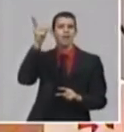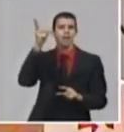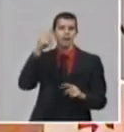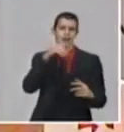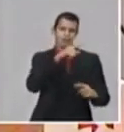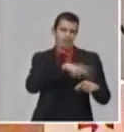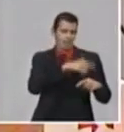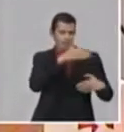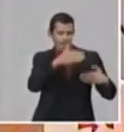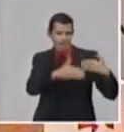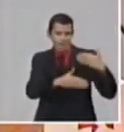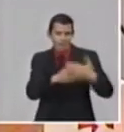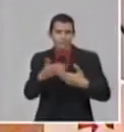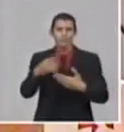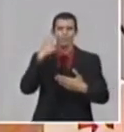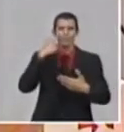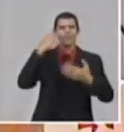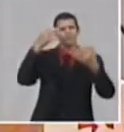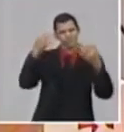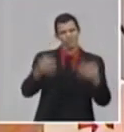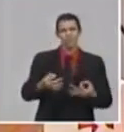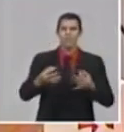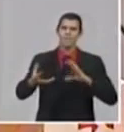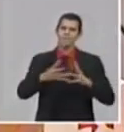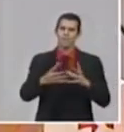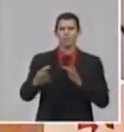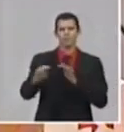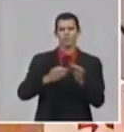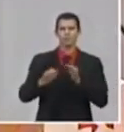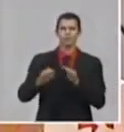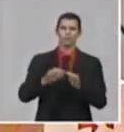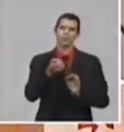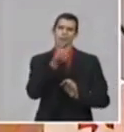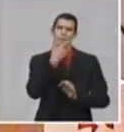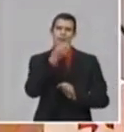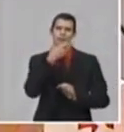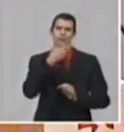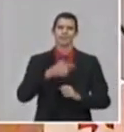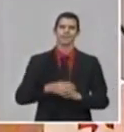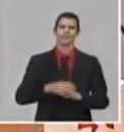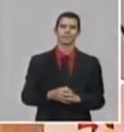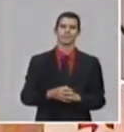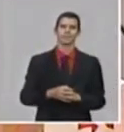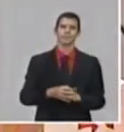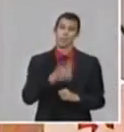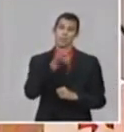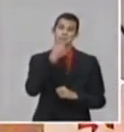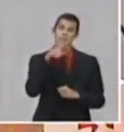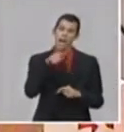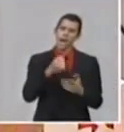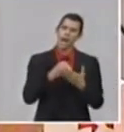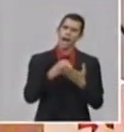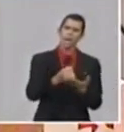del centro que se usa para el tratamiento oncológico, pero ahora también lo